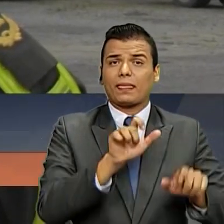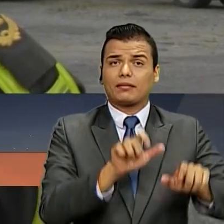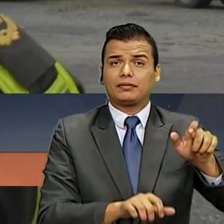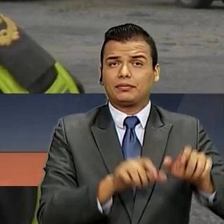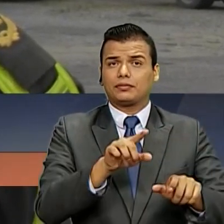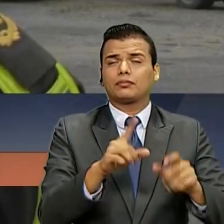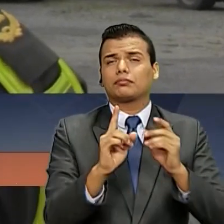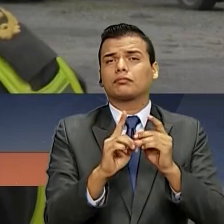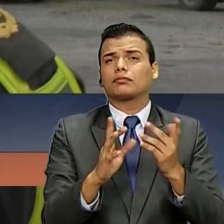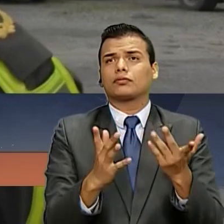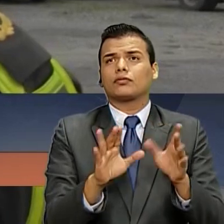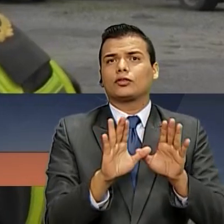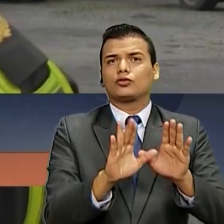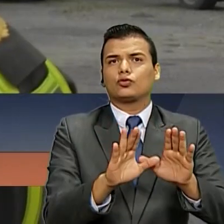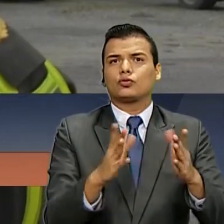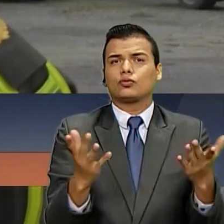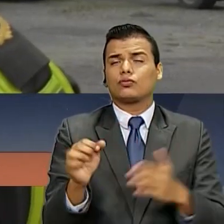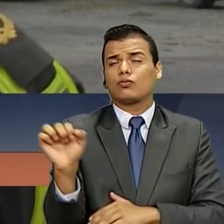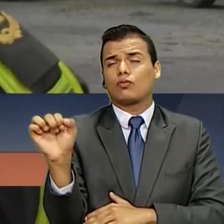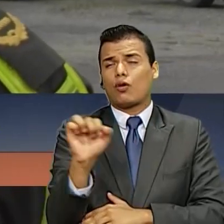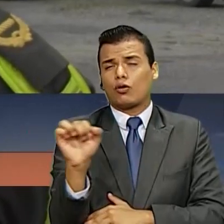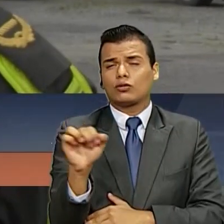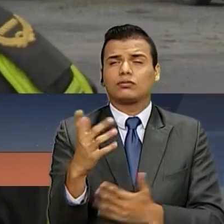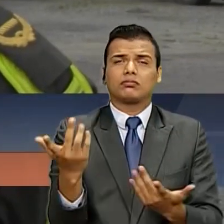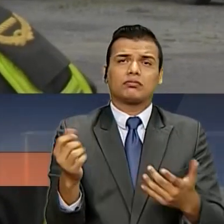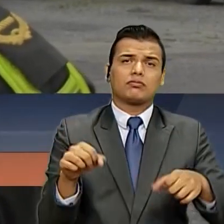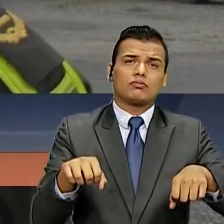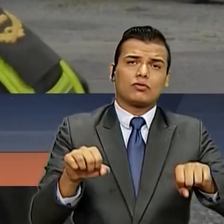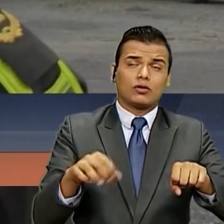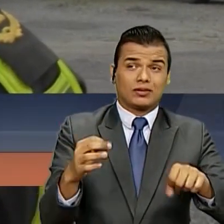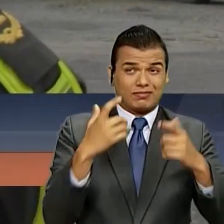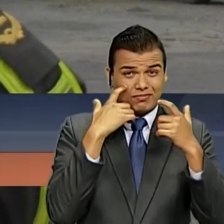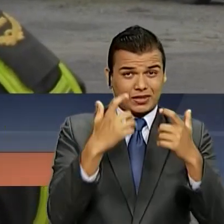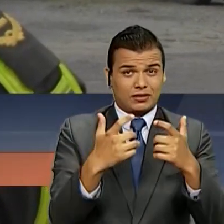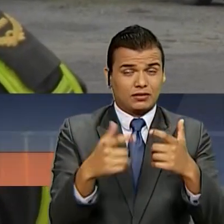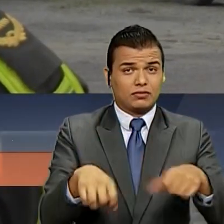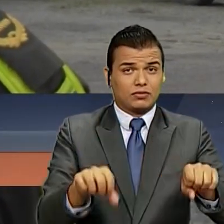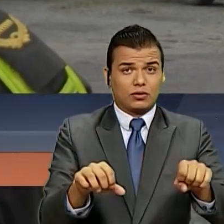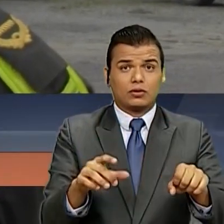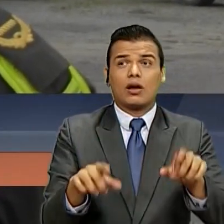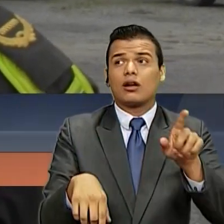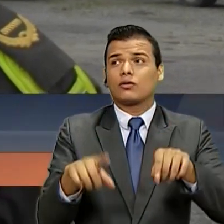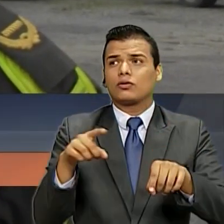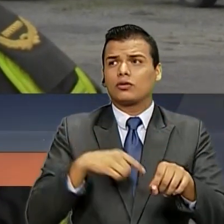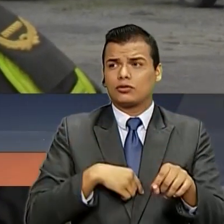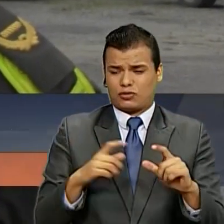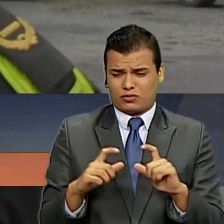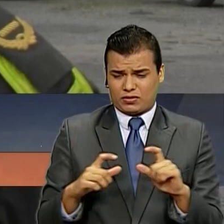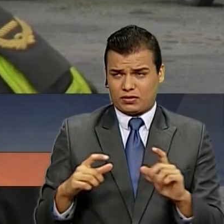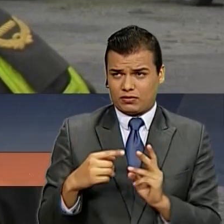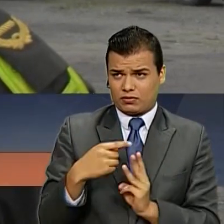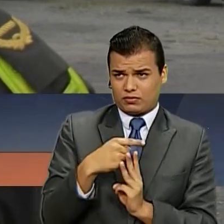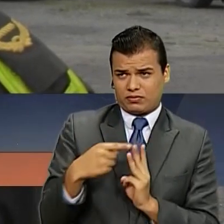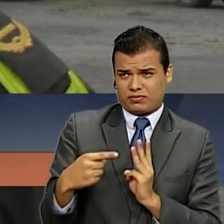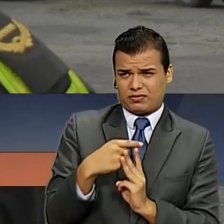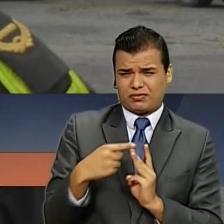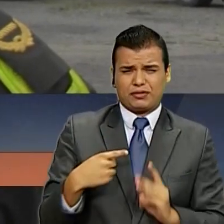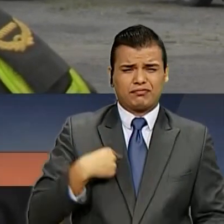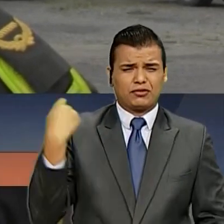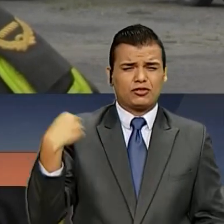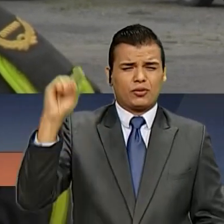vías, los conductores más que todo de las motocicletas, no han obtenido nunca la licencia de conducción, no portan los